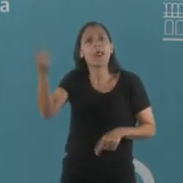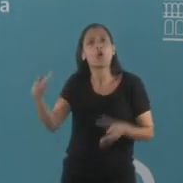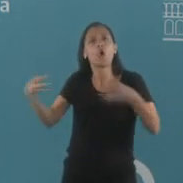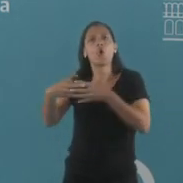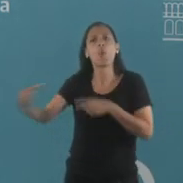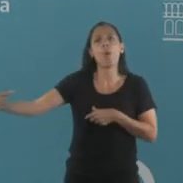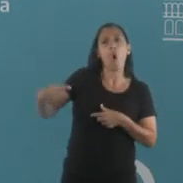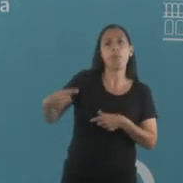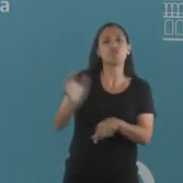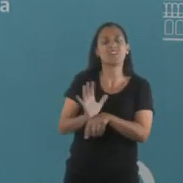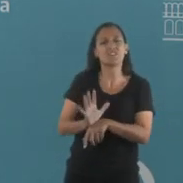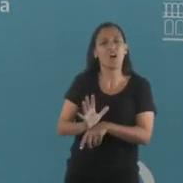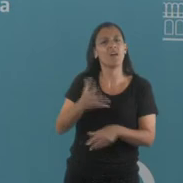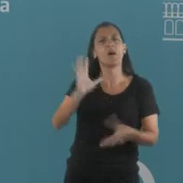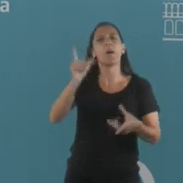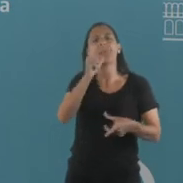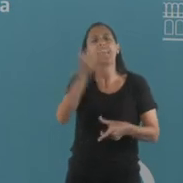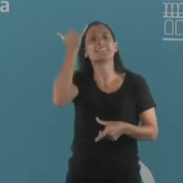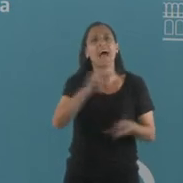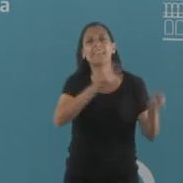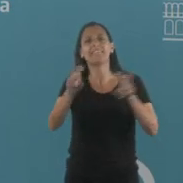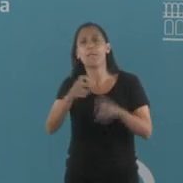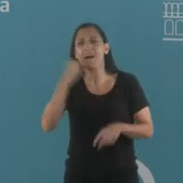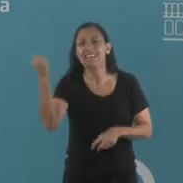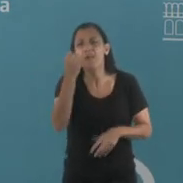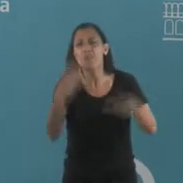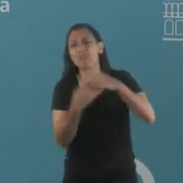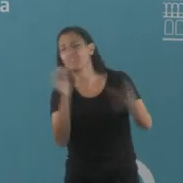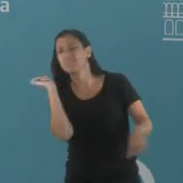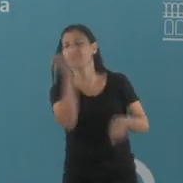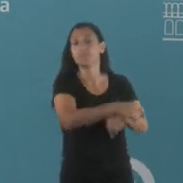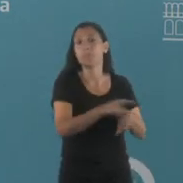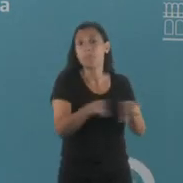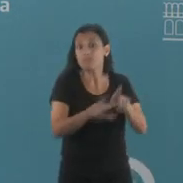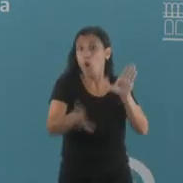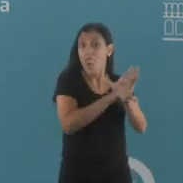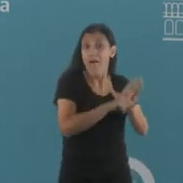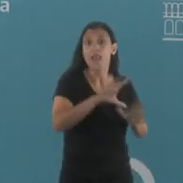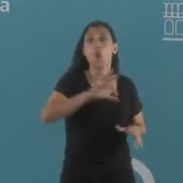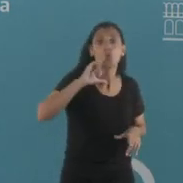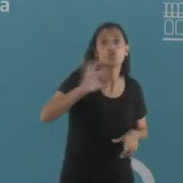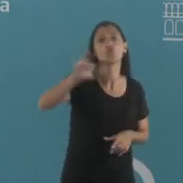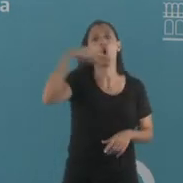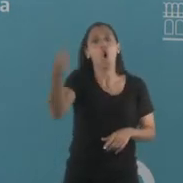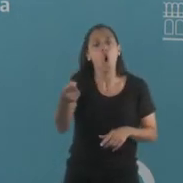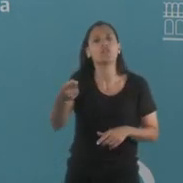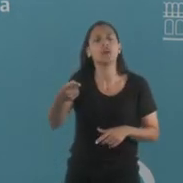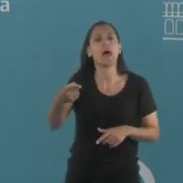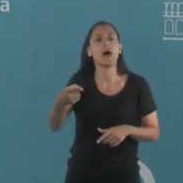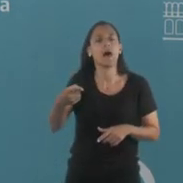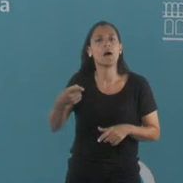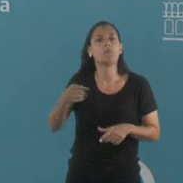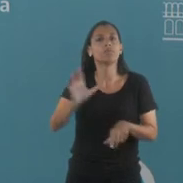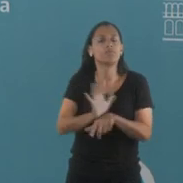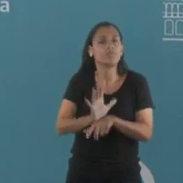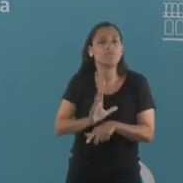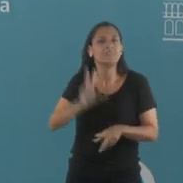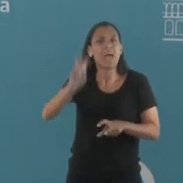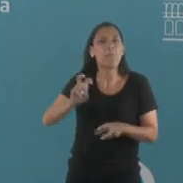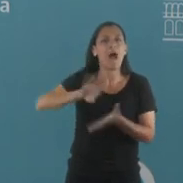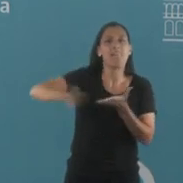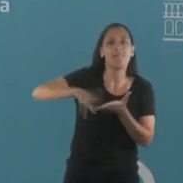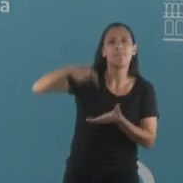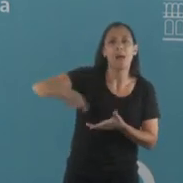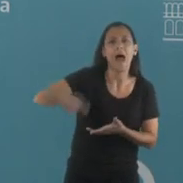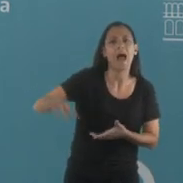dejar temas tan importantes sin tratar, como es, por ejemplo, el tema de la ley Lucio o como es la moratoria previsional, sencillamente porque estén encaprichados